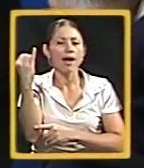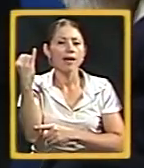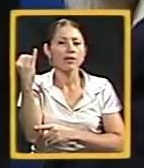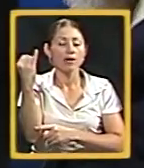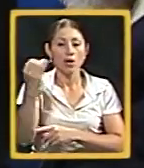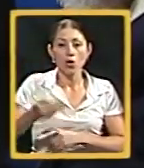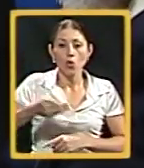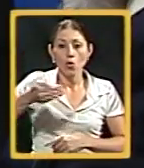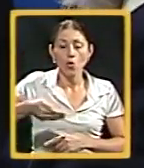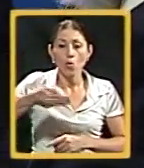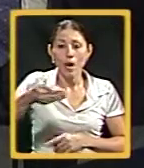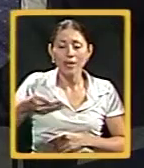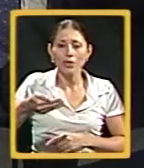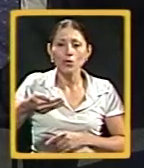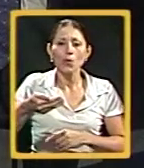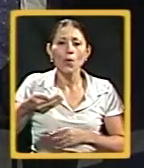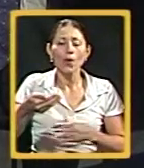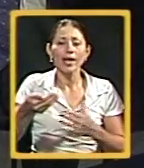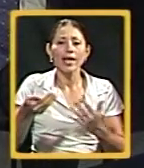se arranca ese